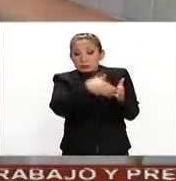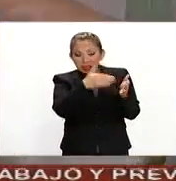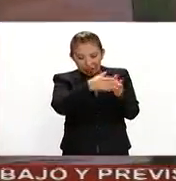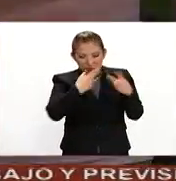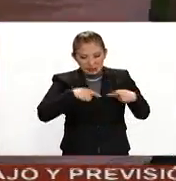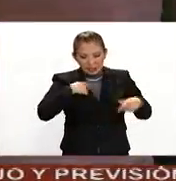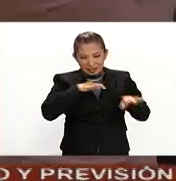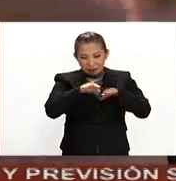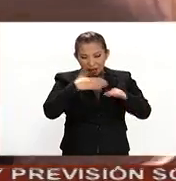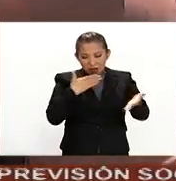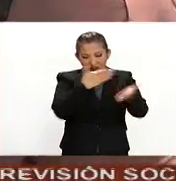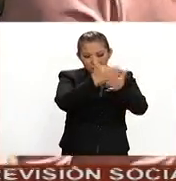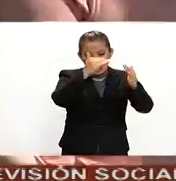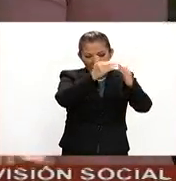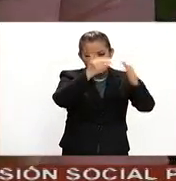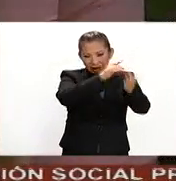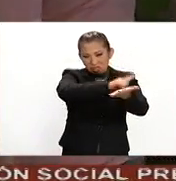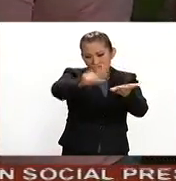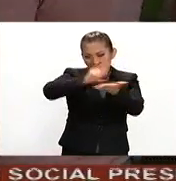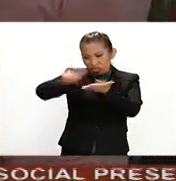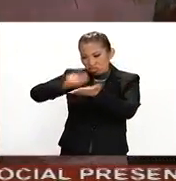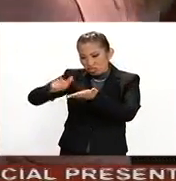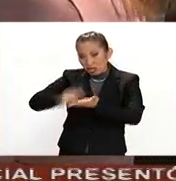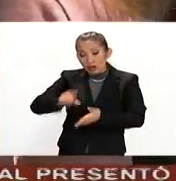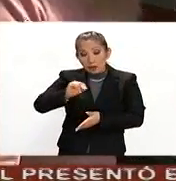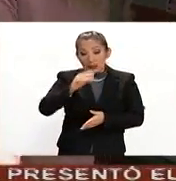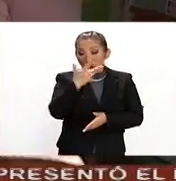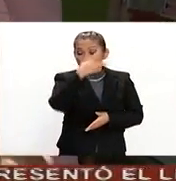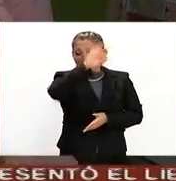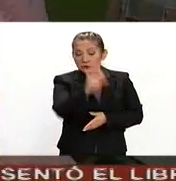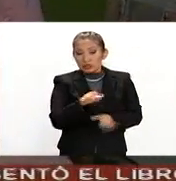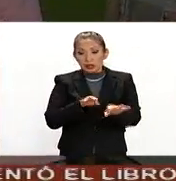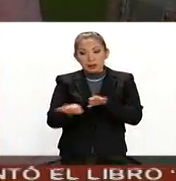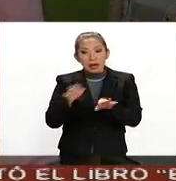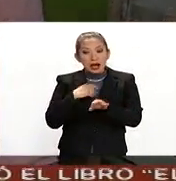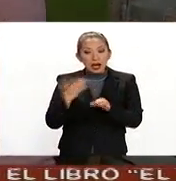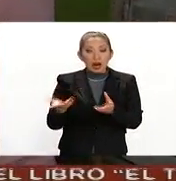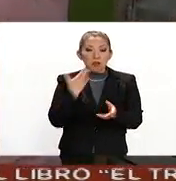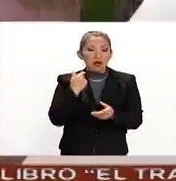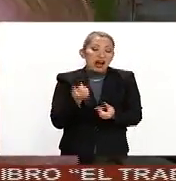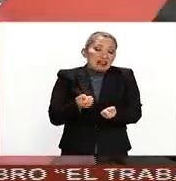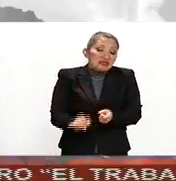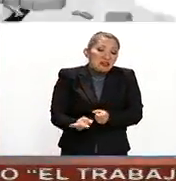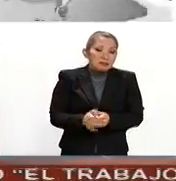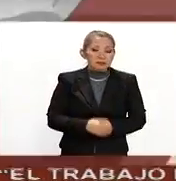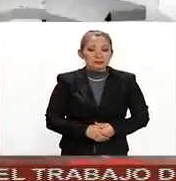de personas que se dedican al trabajo doméstico, 98% trabaja en la informalidad.